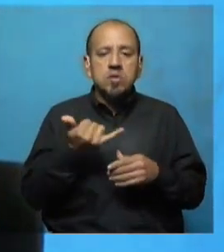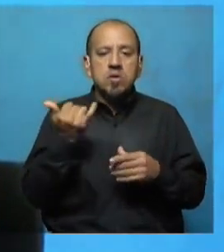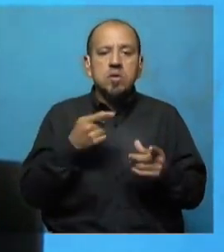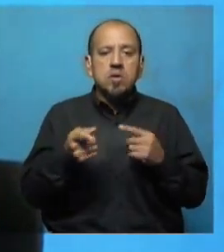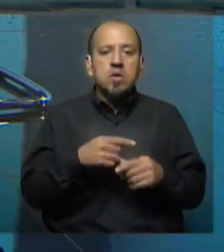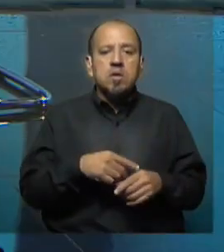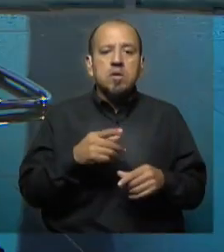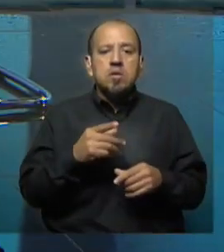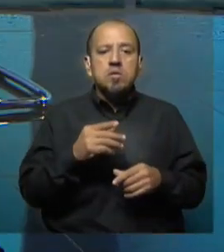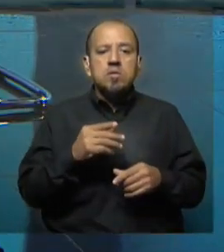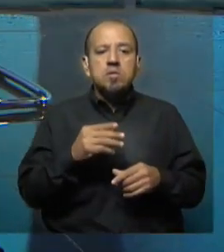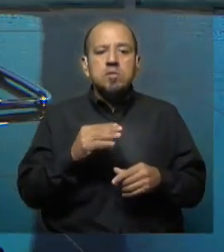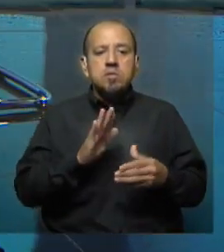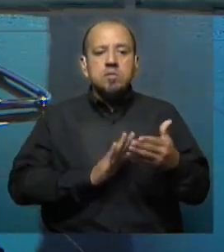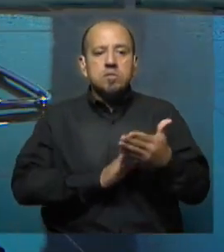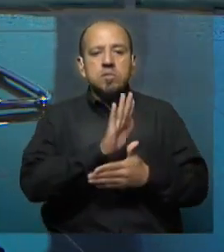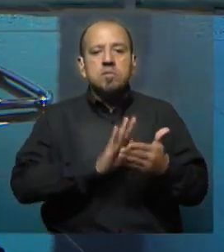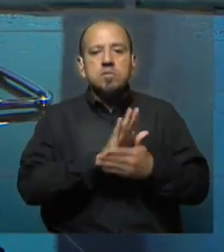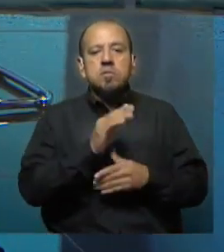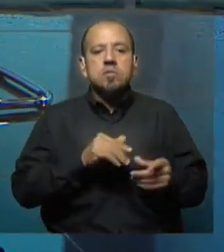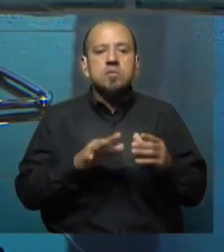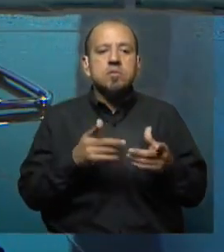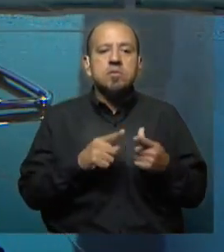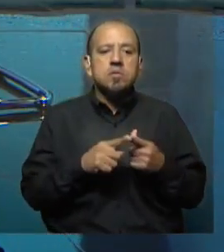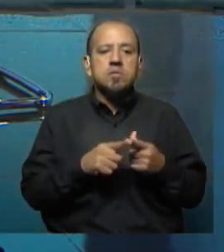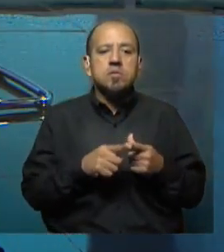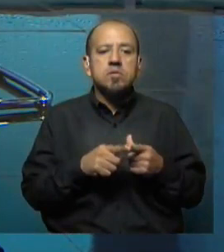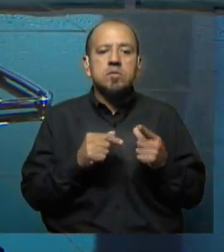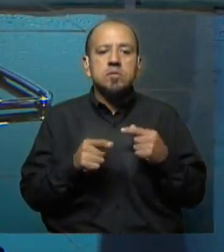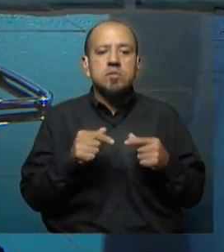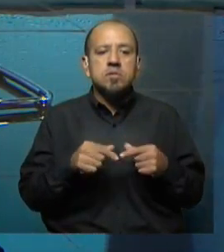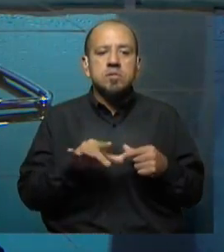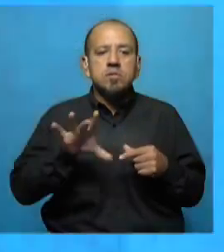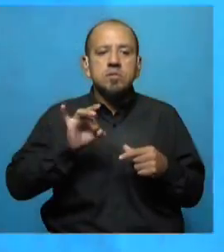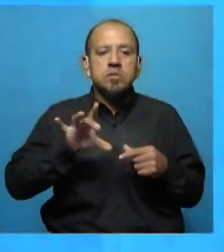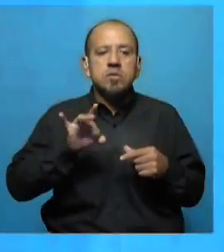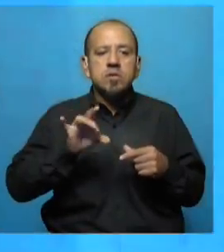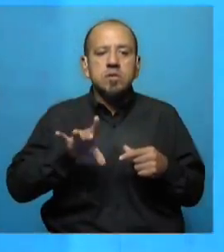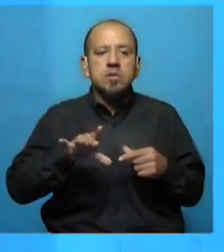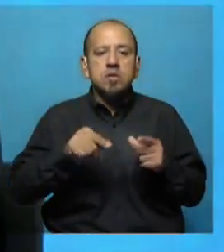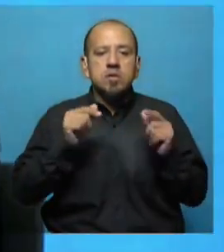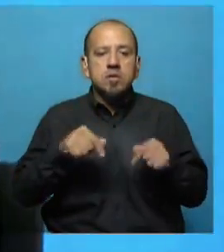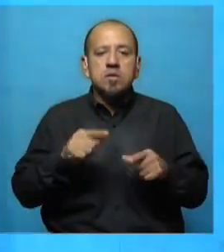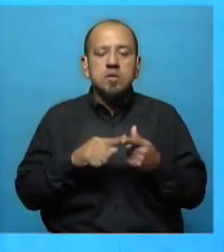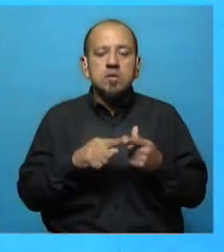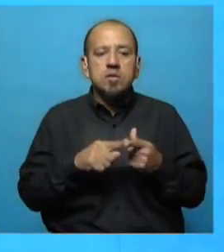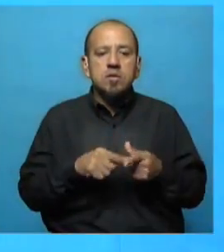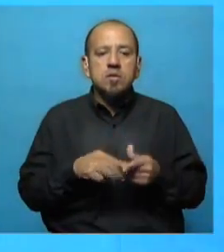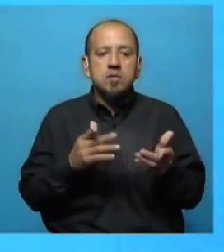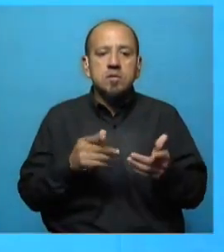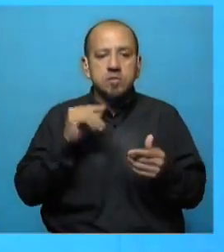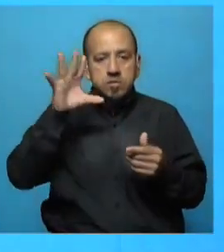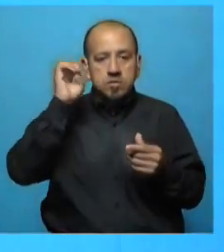Cuántos posteos haces por día o es más intuitivo hoy uno me dijo que había hecho 15 posteos en el día de hoy sí y no me